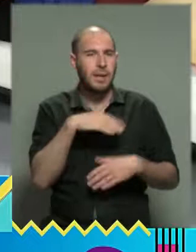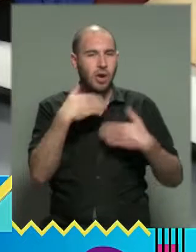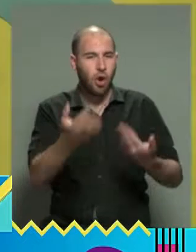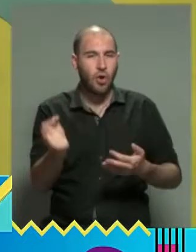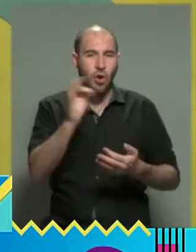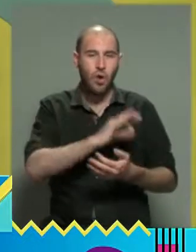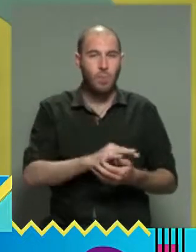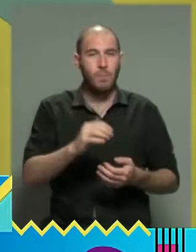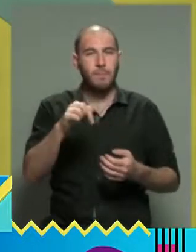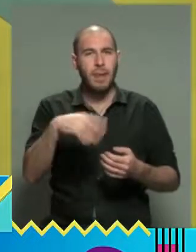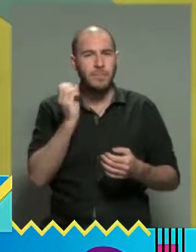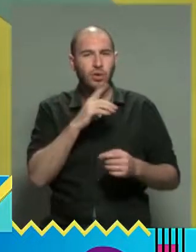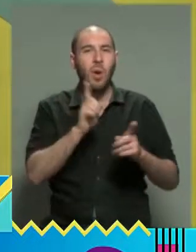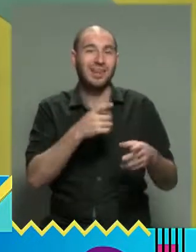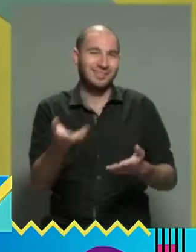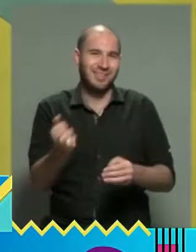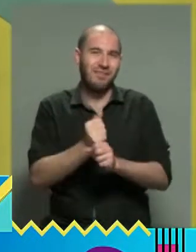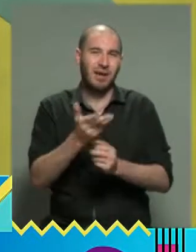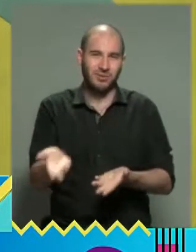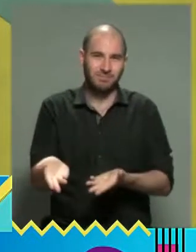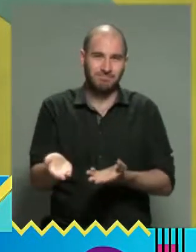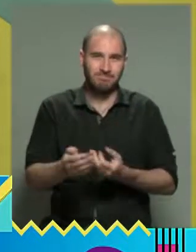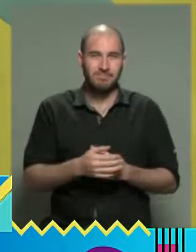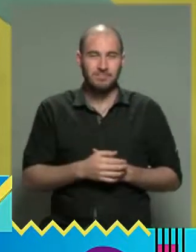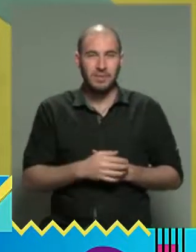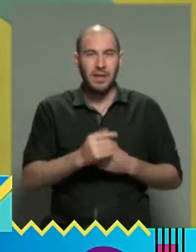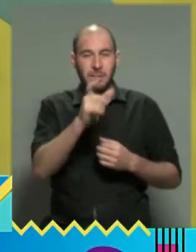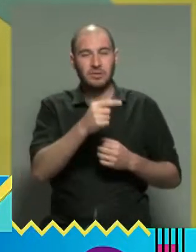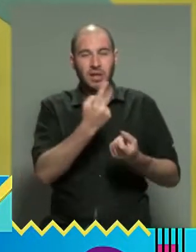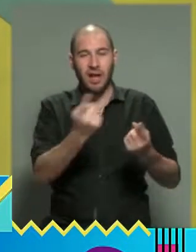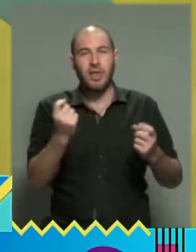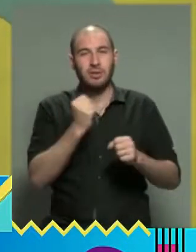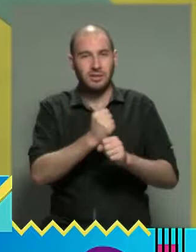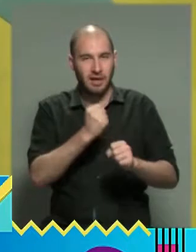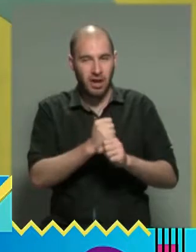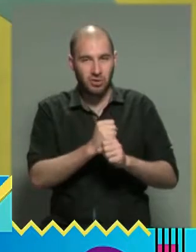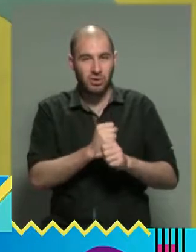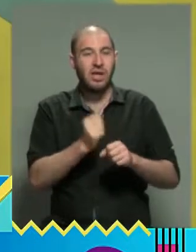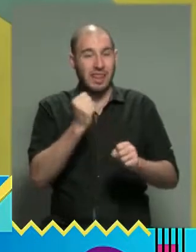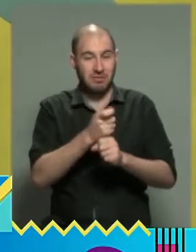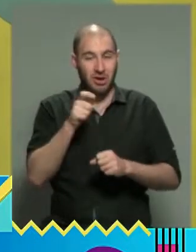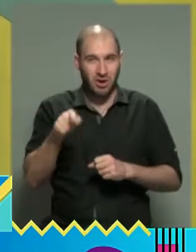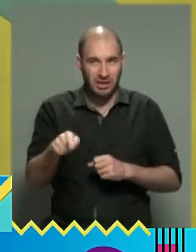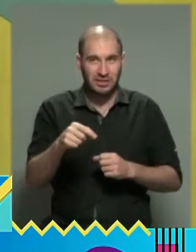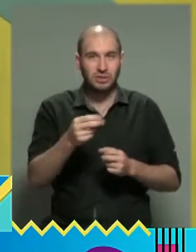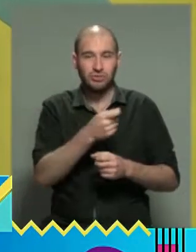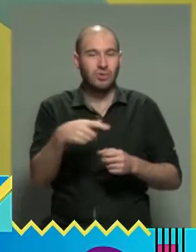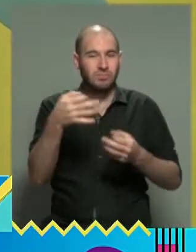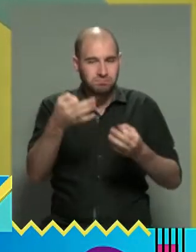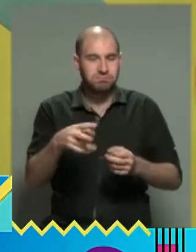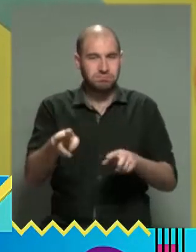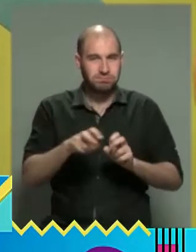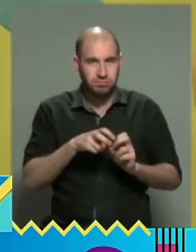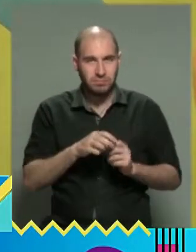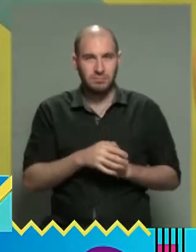política social es el empleo. Es decir, que cada persona tenga un trabajo y por ese trabajo cobre un salario digno y